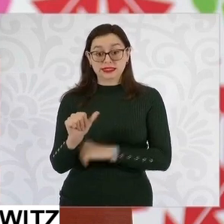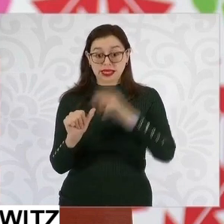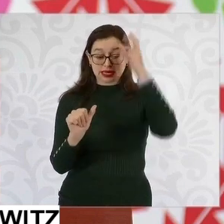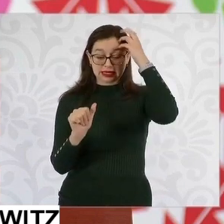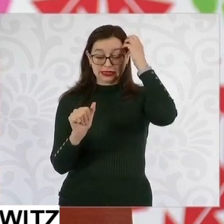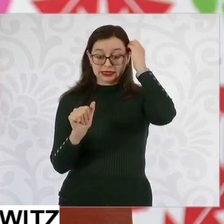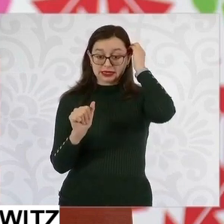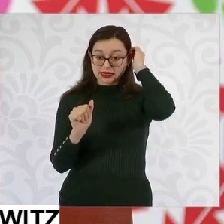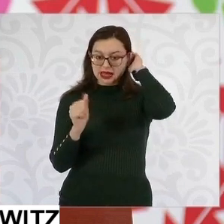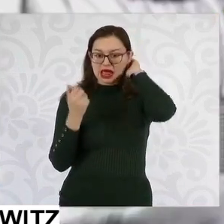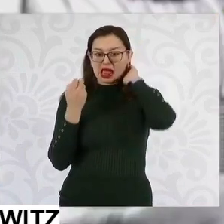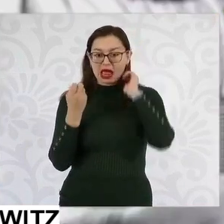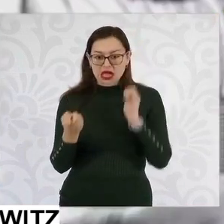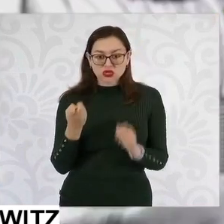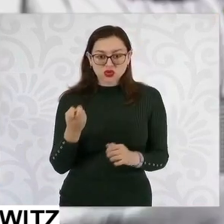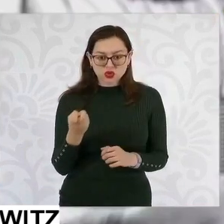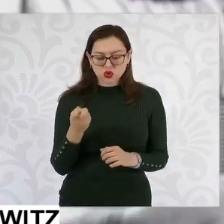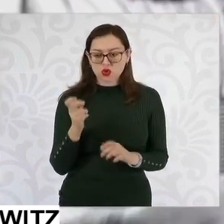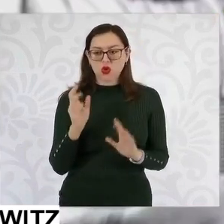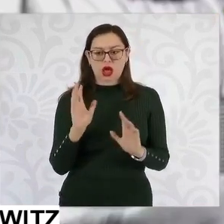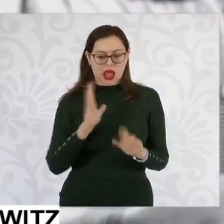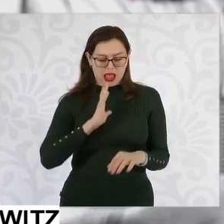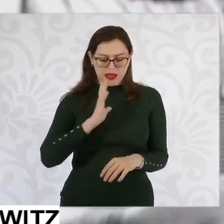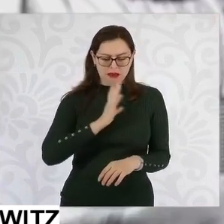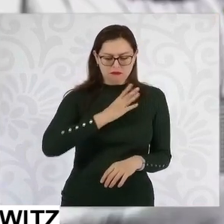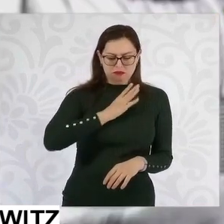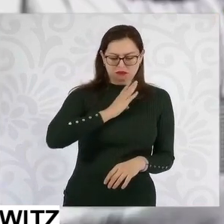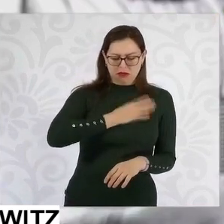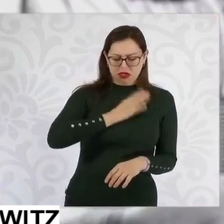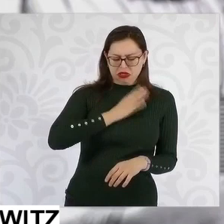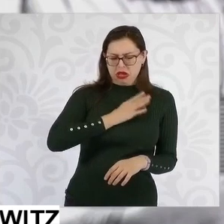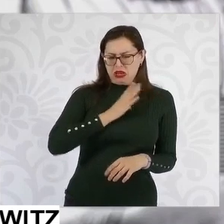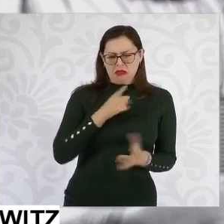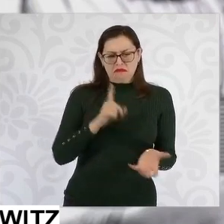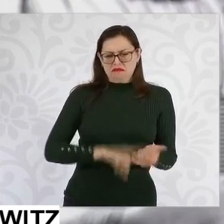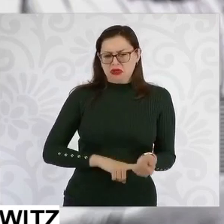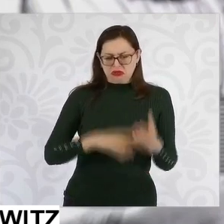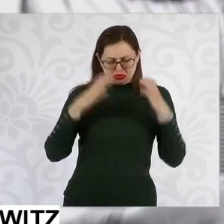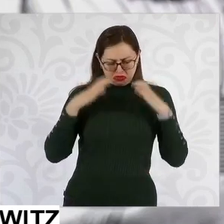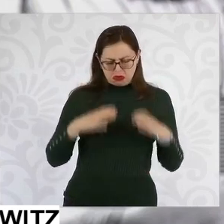que normalmente no causan infección. Muchos de ustedes pueden tener